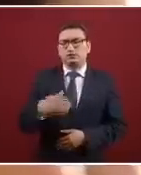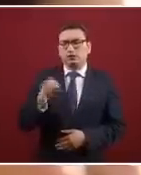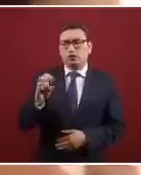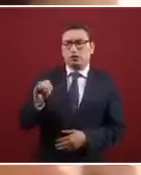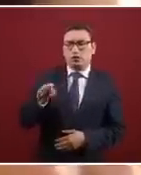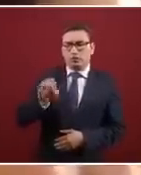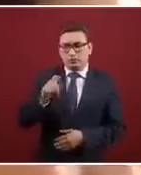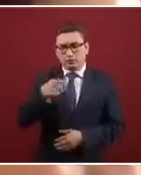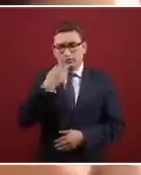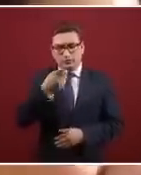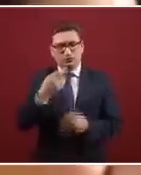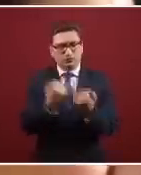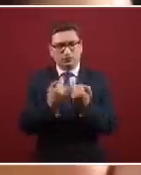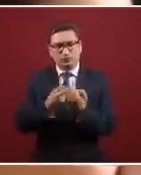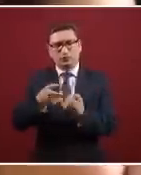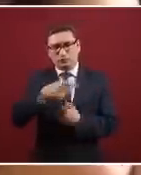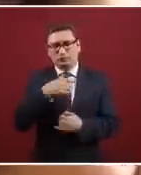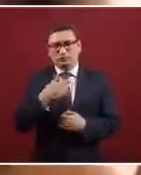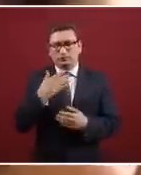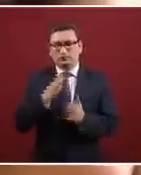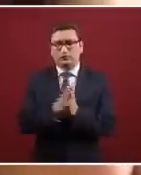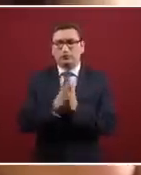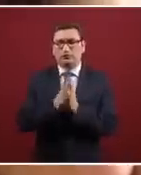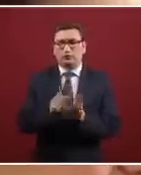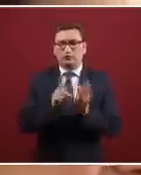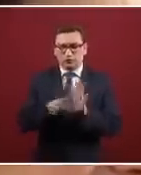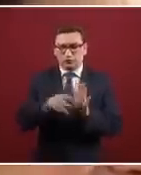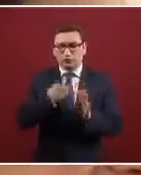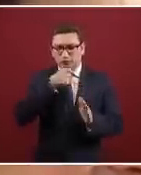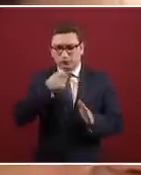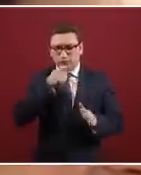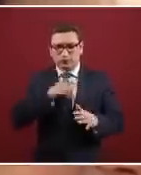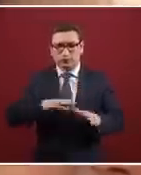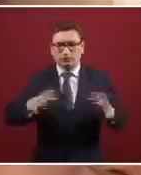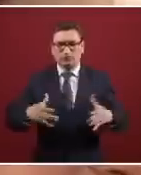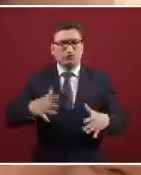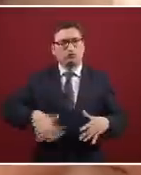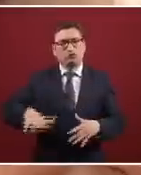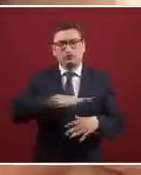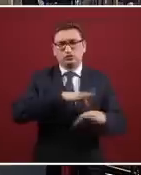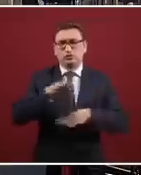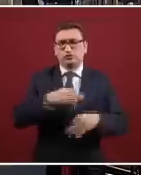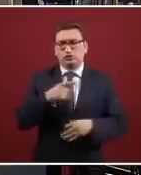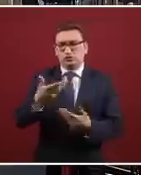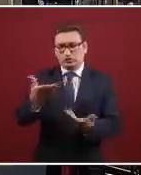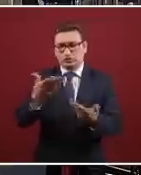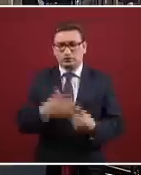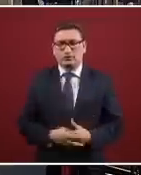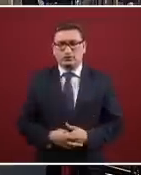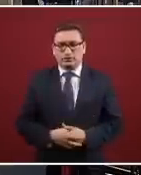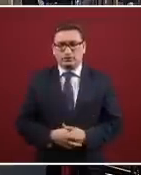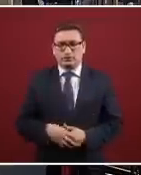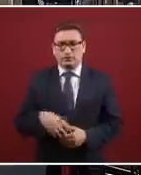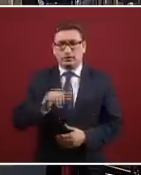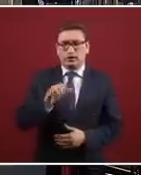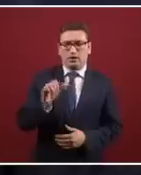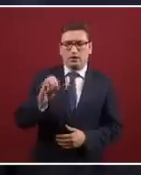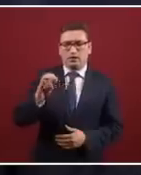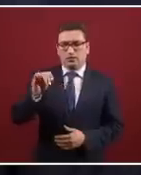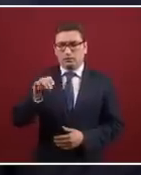por los ahumenses, en representación de todos. Más que prensa somos aquí, todos te queremos. En ese sentido, los que podemos